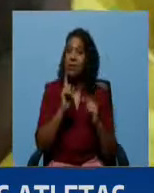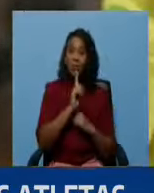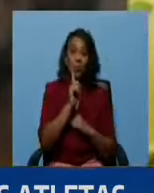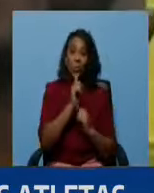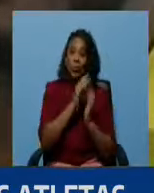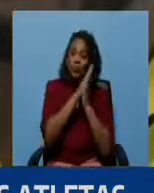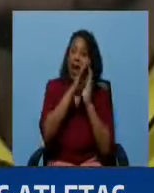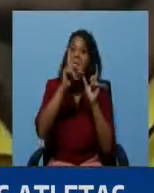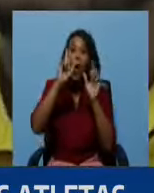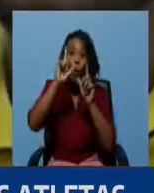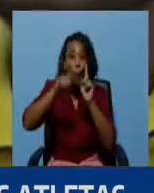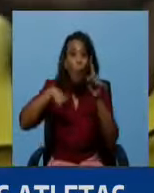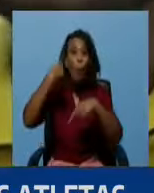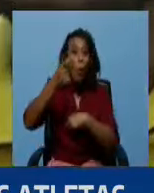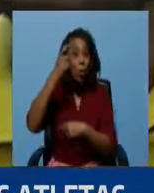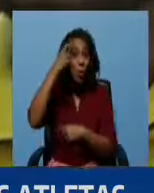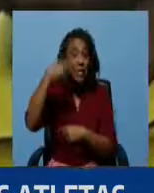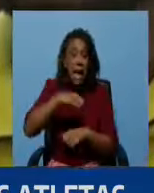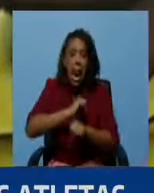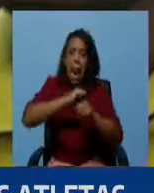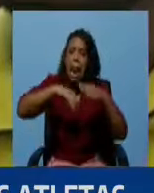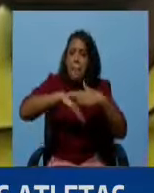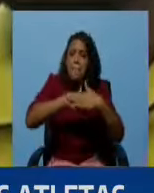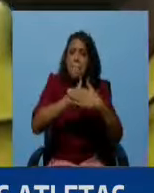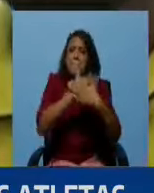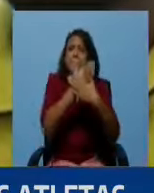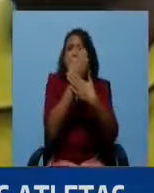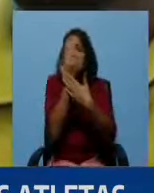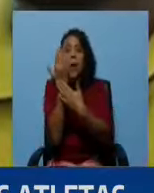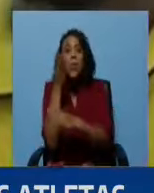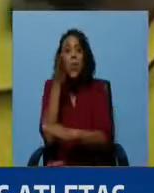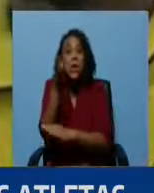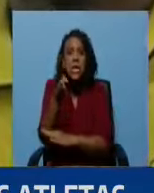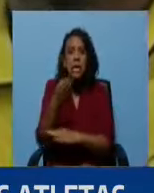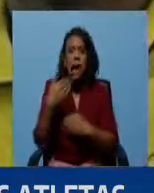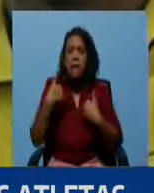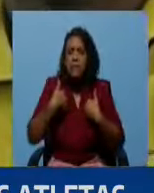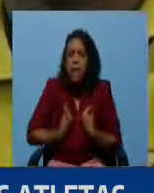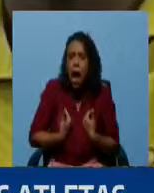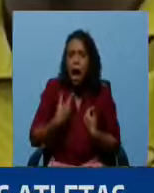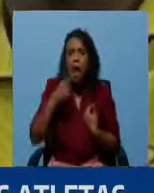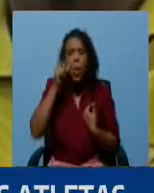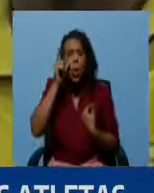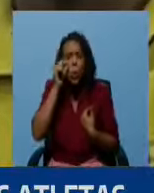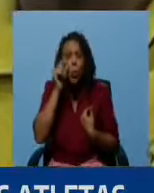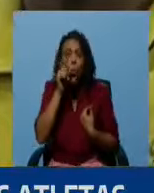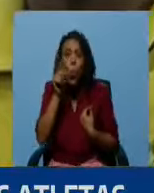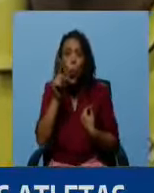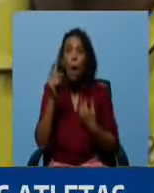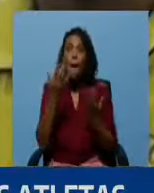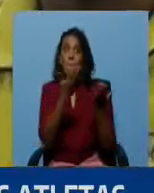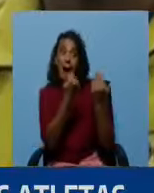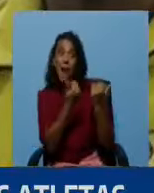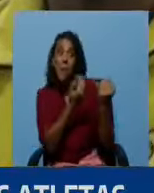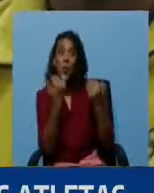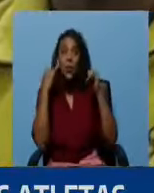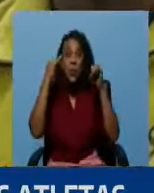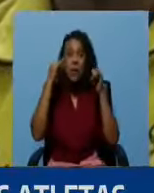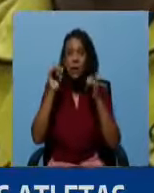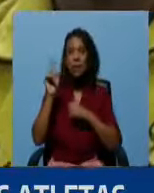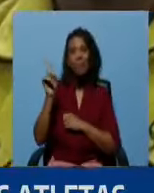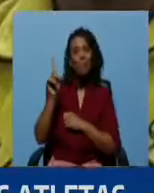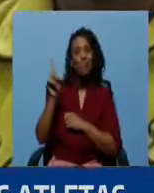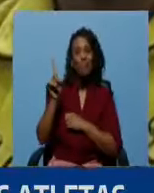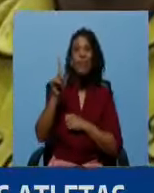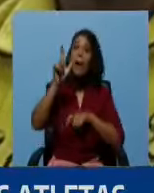Y al otro día tienes que levantarte y entrenar. Y te sale otra rumbita después. Porque